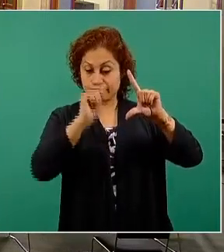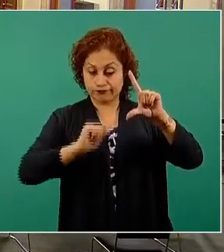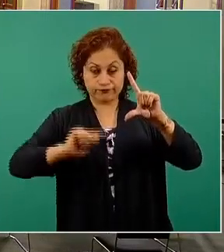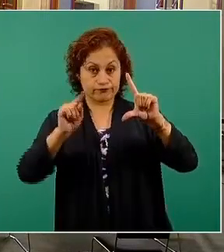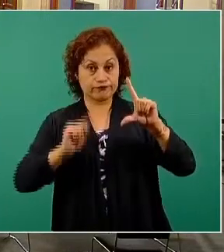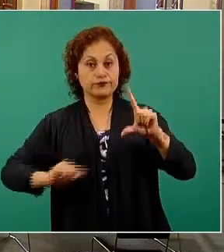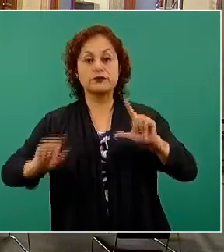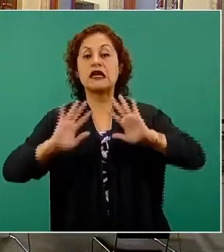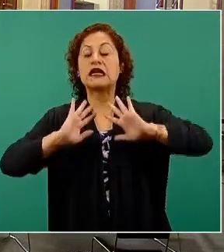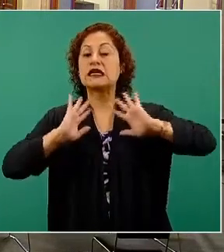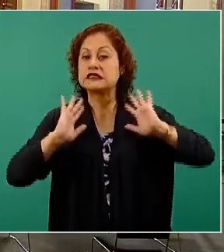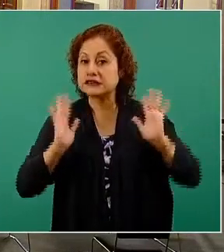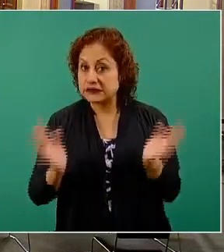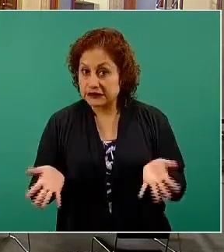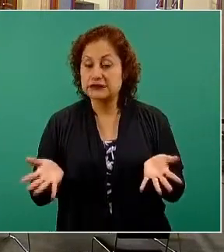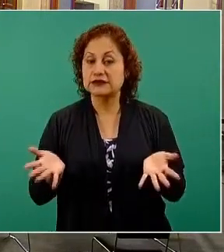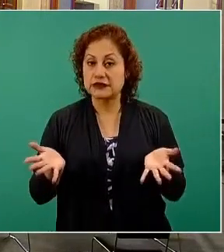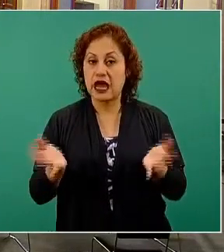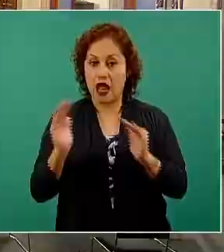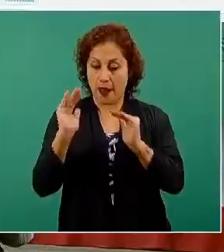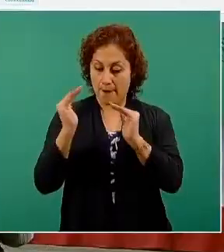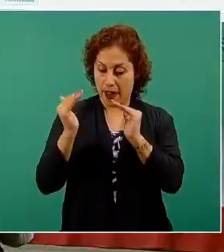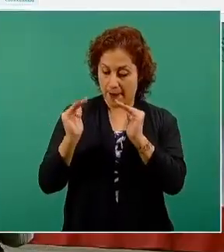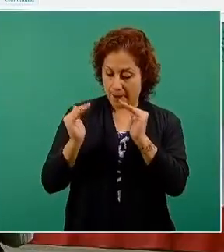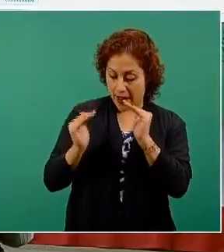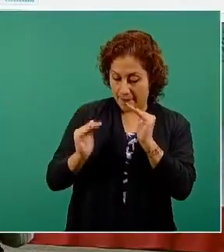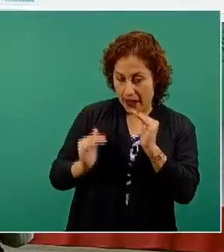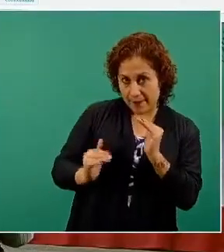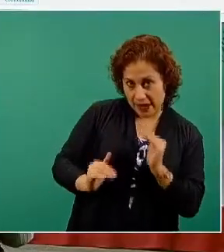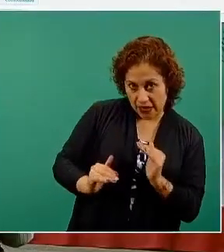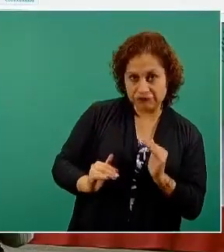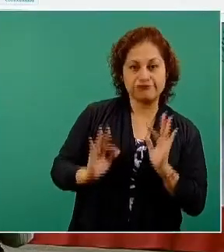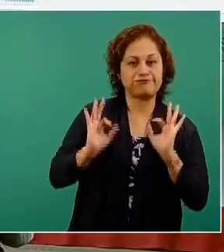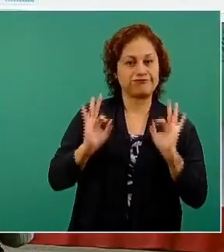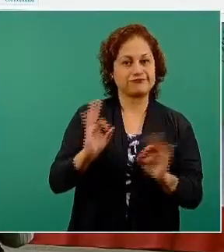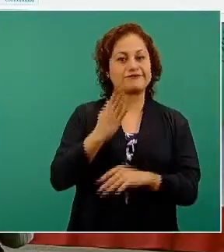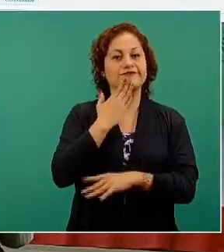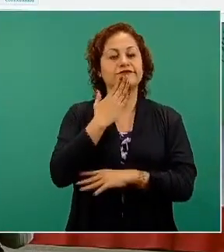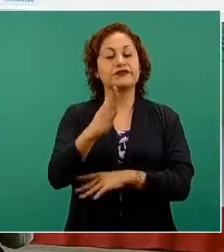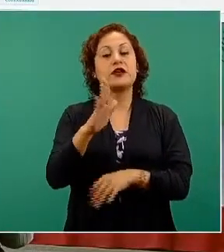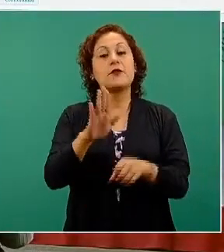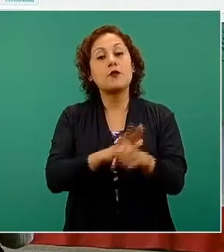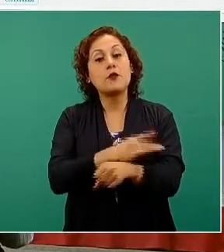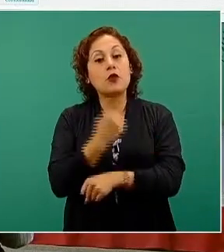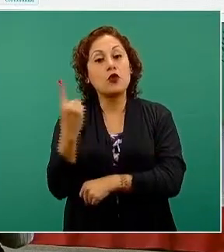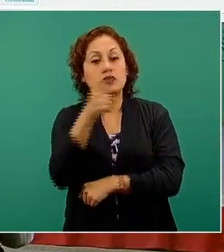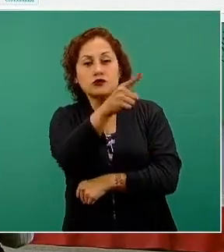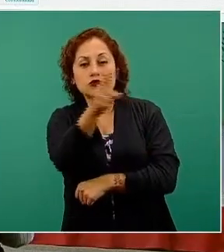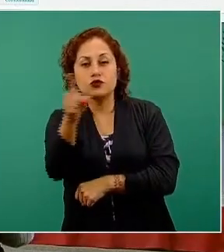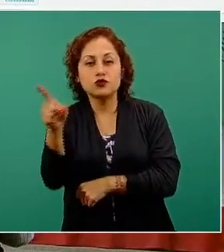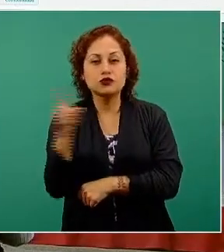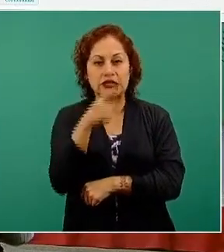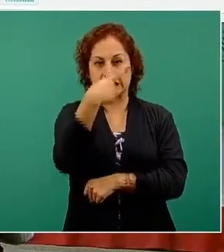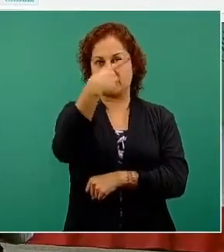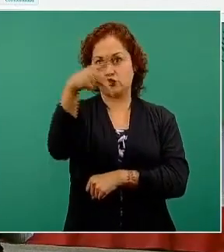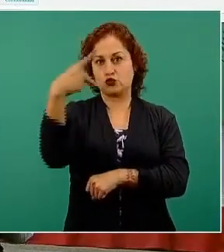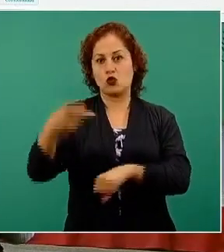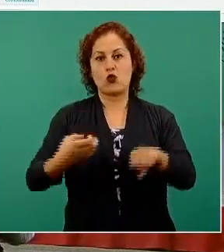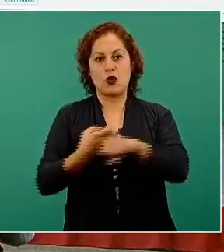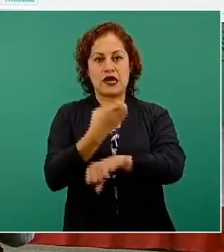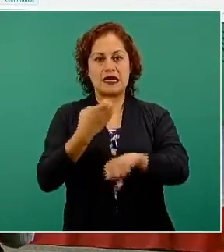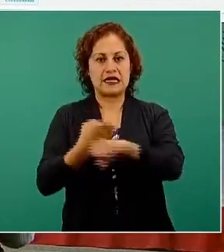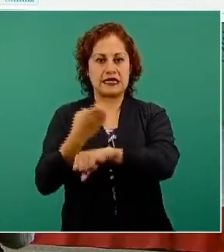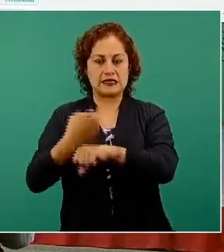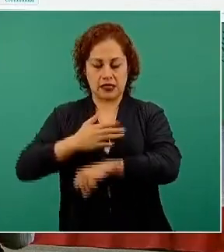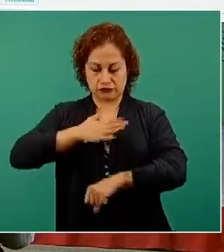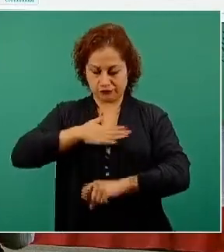o el punto menor después de la primera ola. Por eso es importante que cada quien vea en su entidad y que vayamos